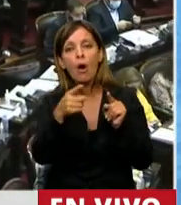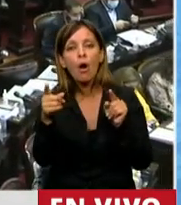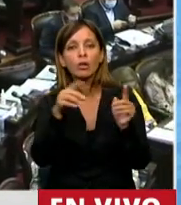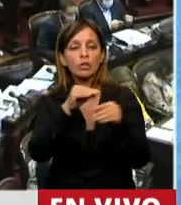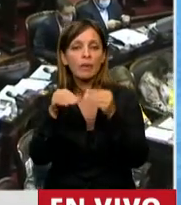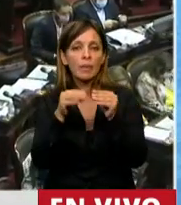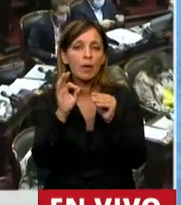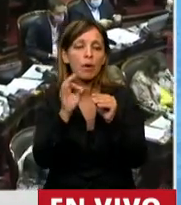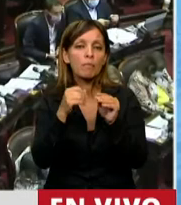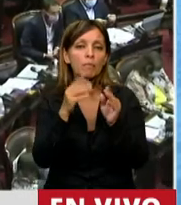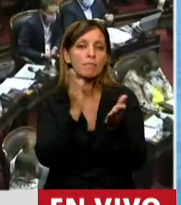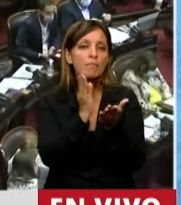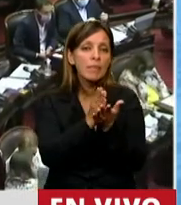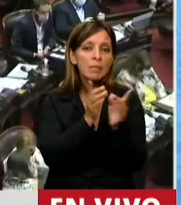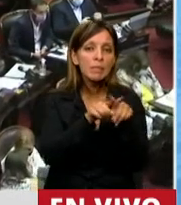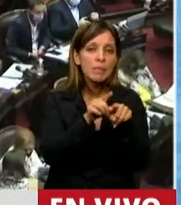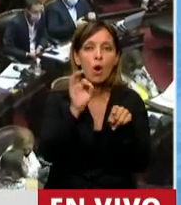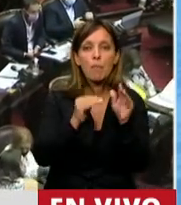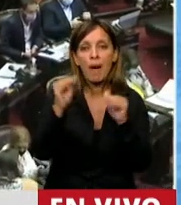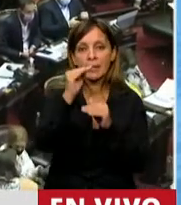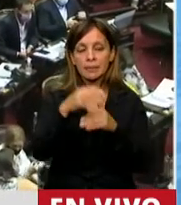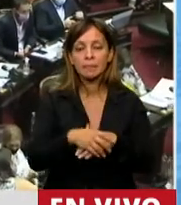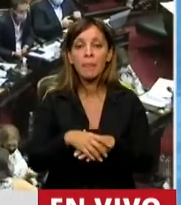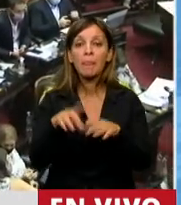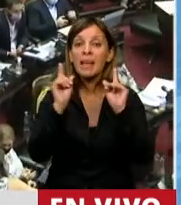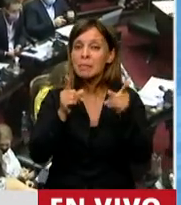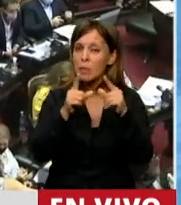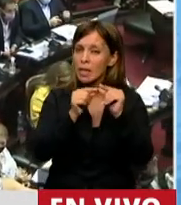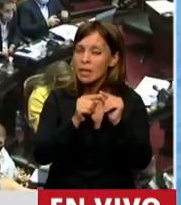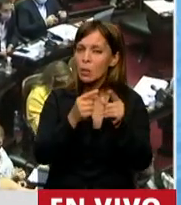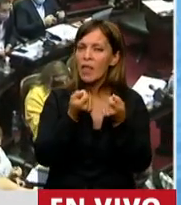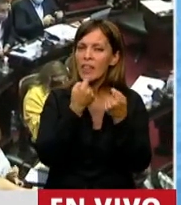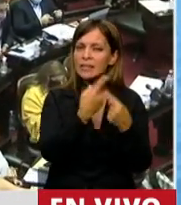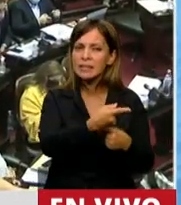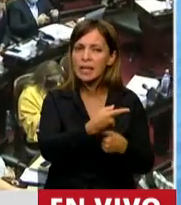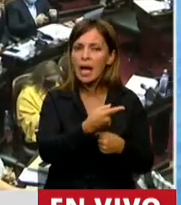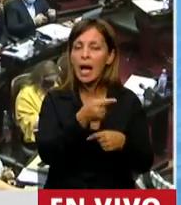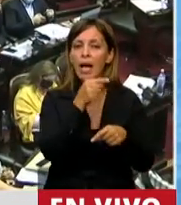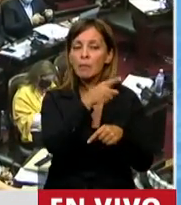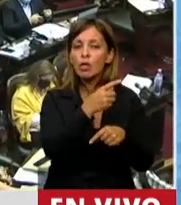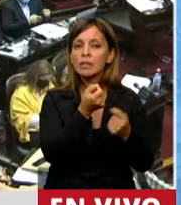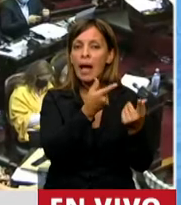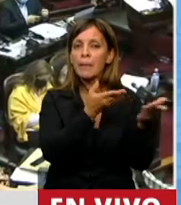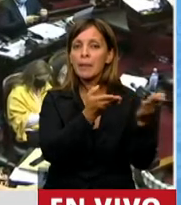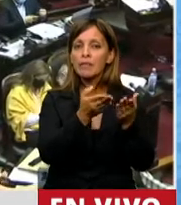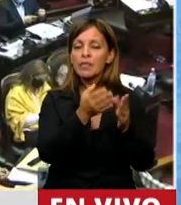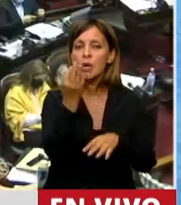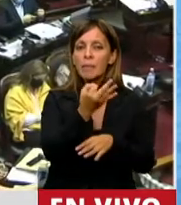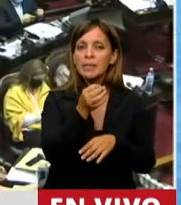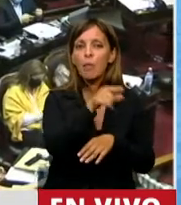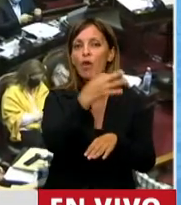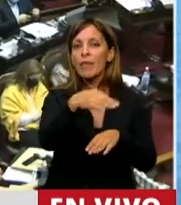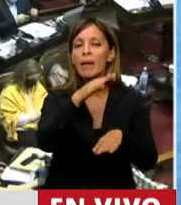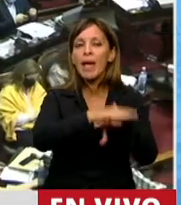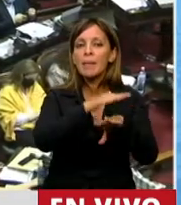igual o mejor derecho. O sea, ese artículo ponía en cabeza de quien percibía el beneficio extraordinario hacerse cargo